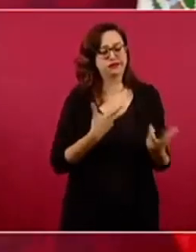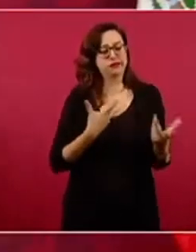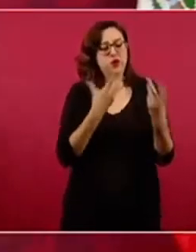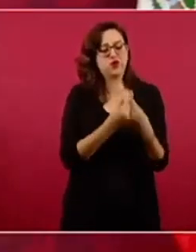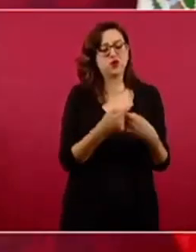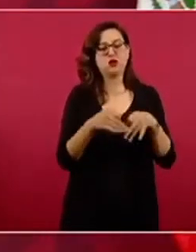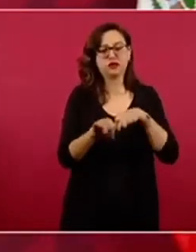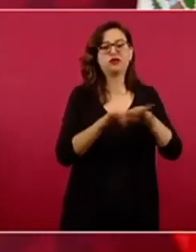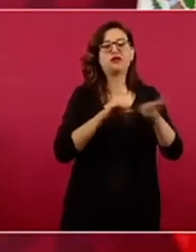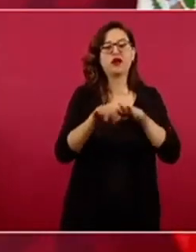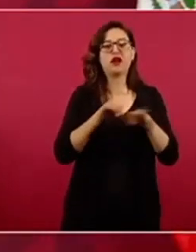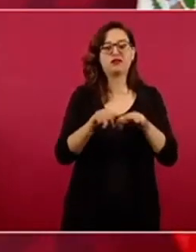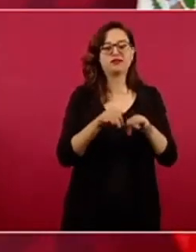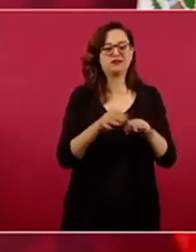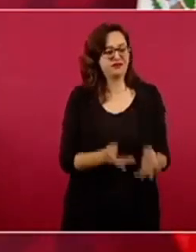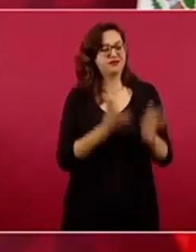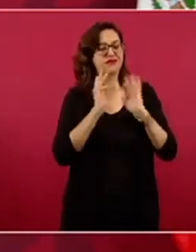tendríamos